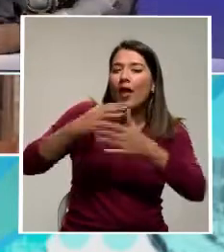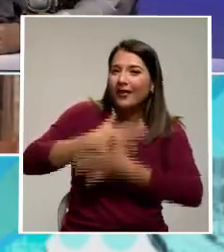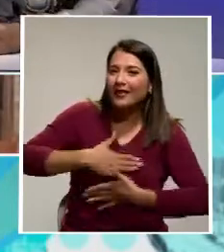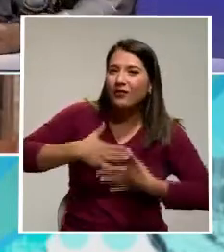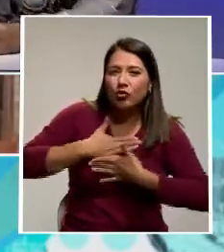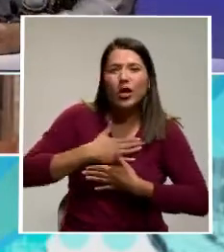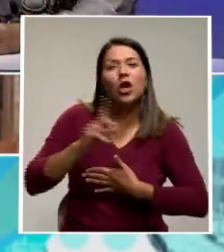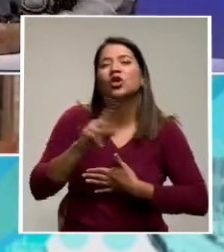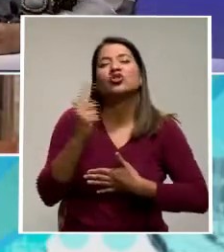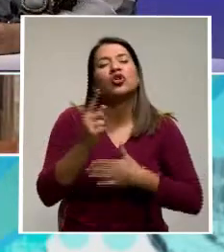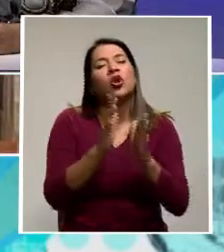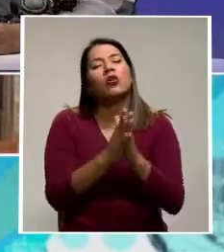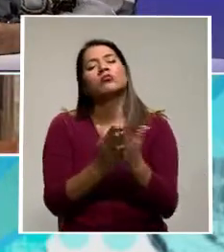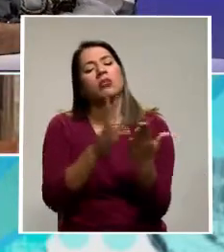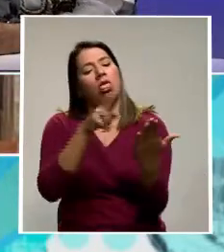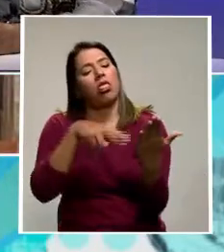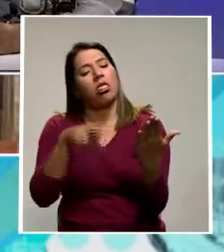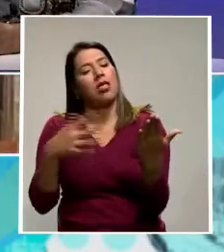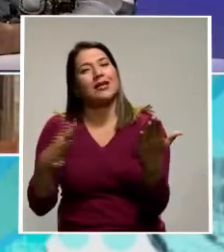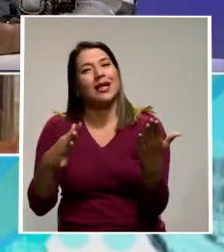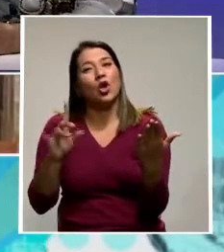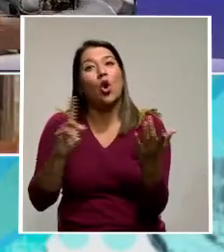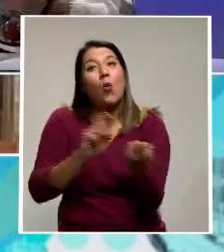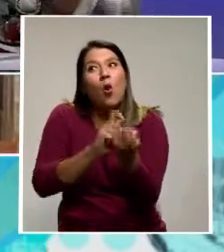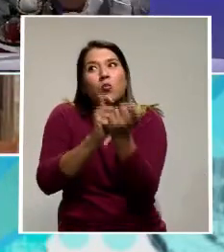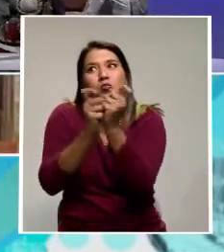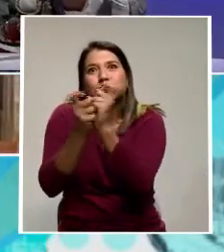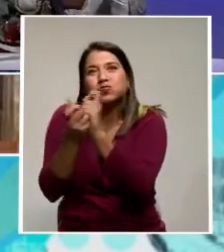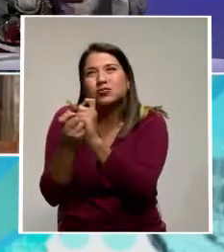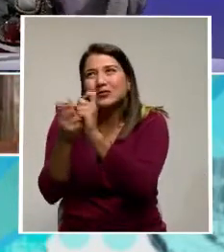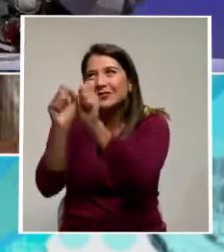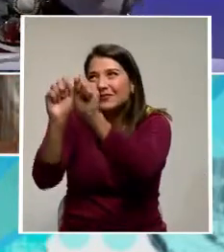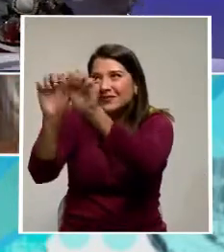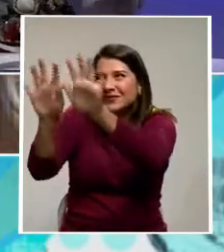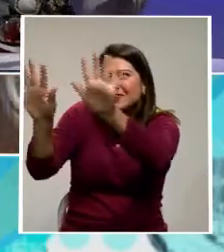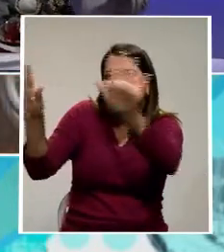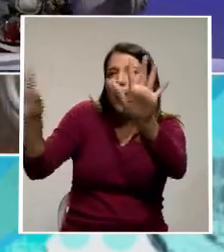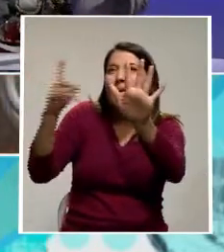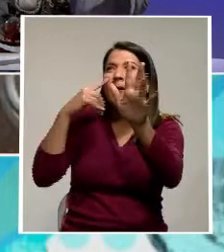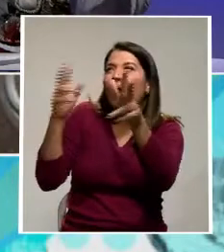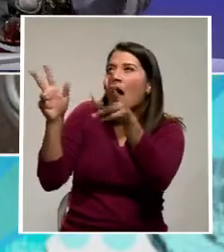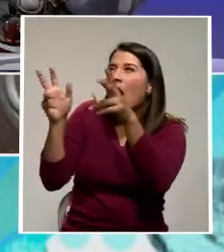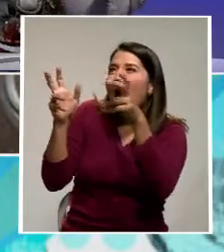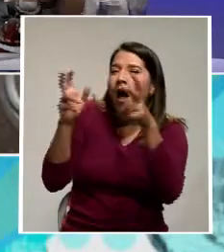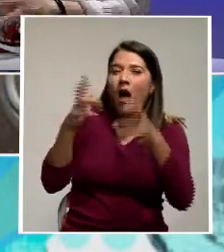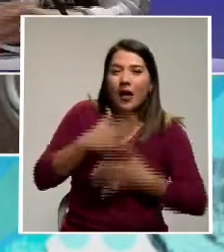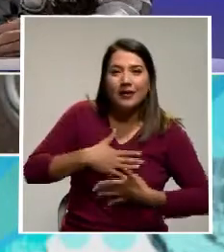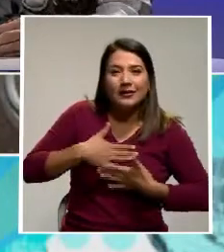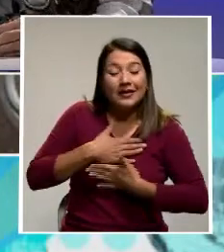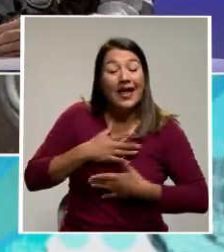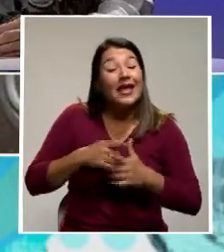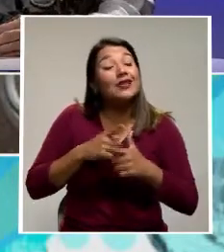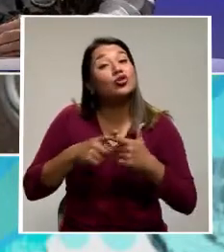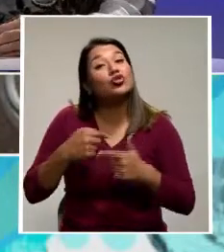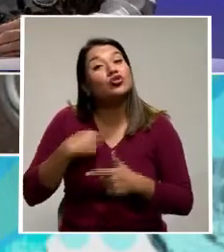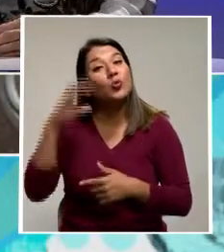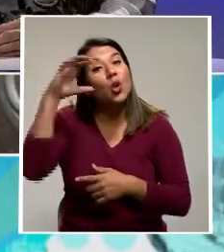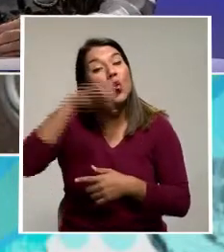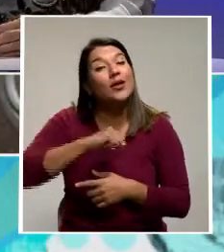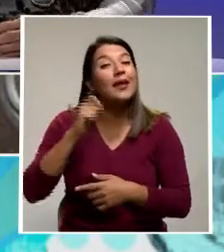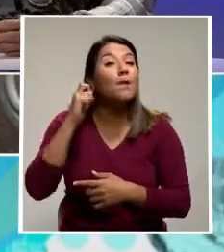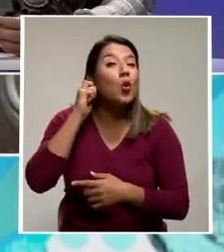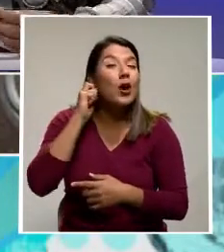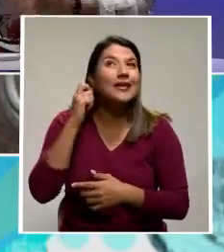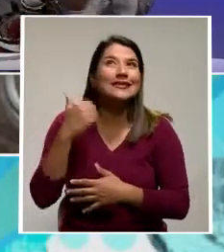lea. Y entonces me di cuenta que las mujeres tenemos temas recurrentes,